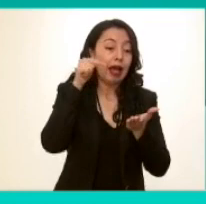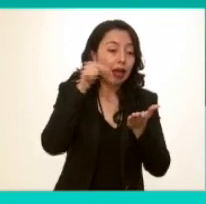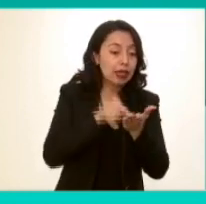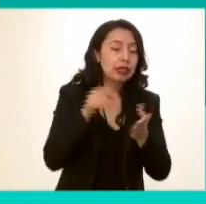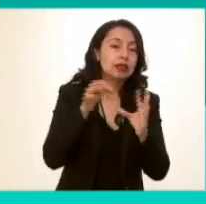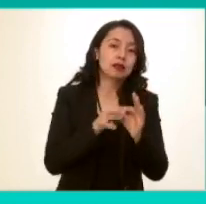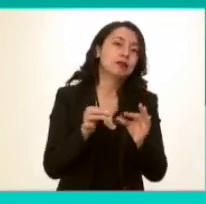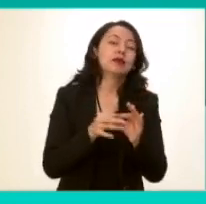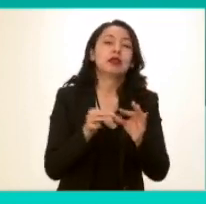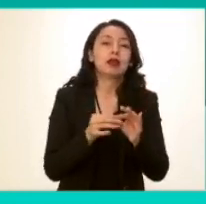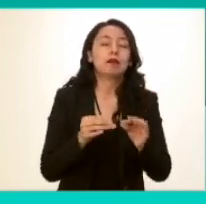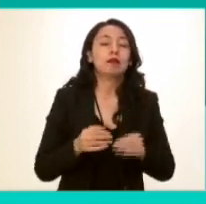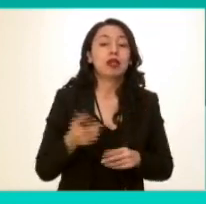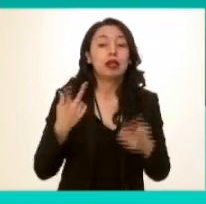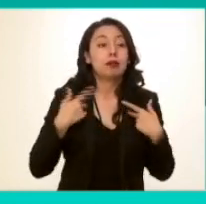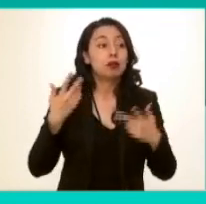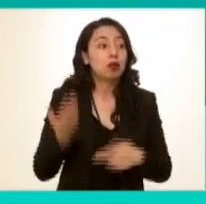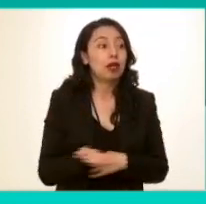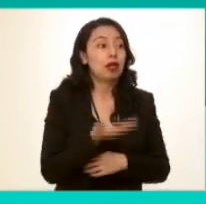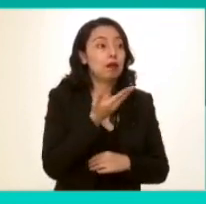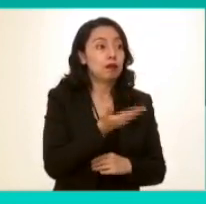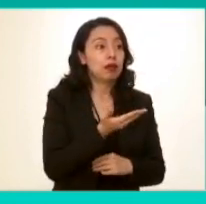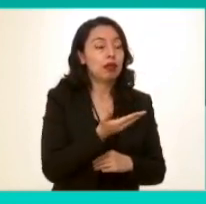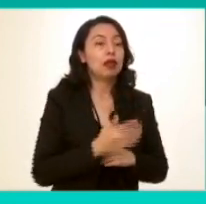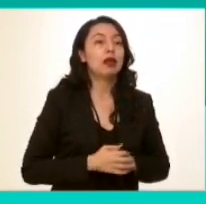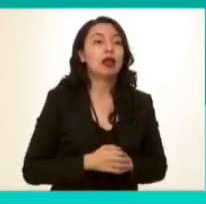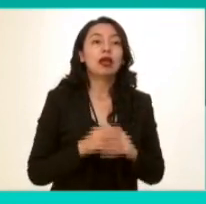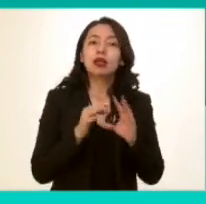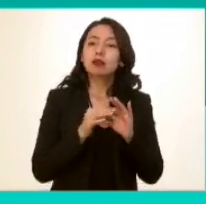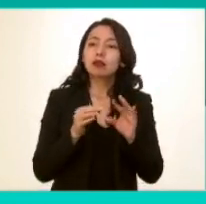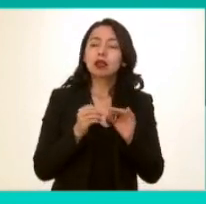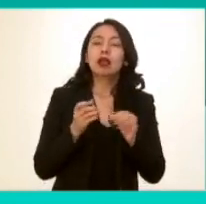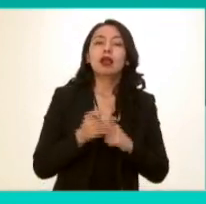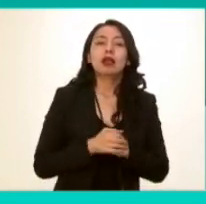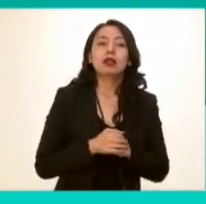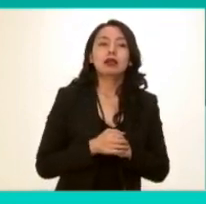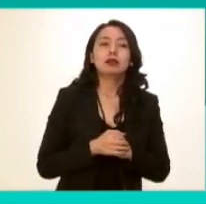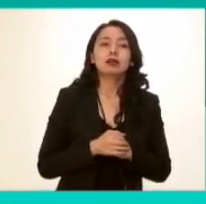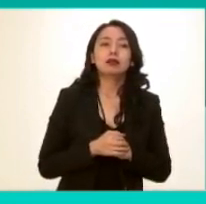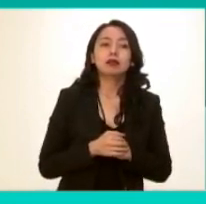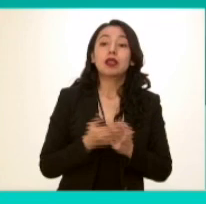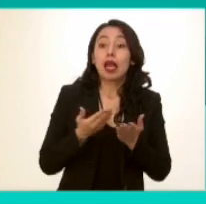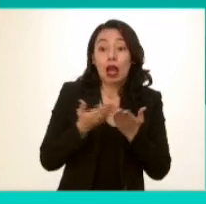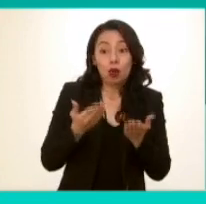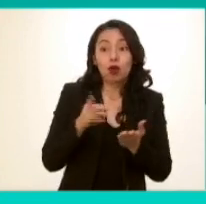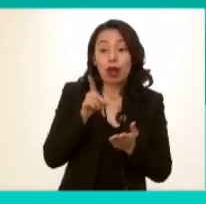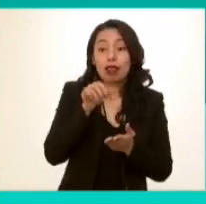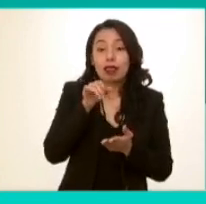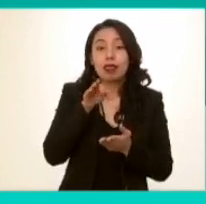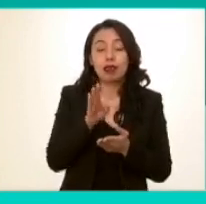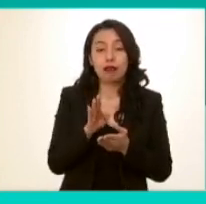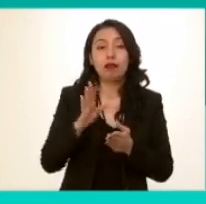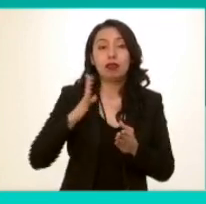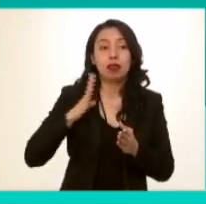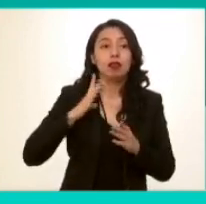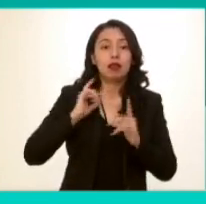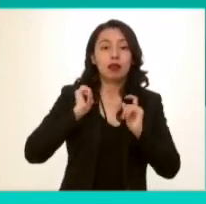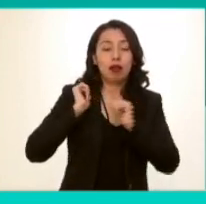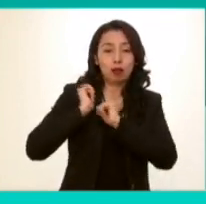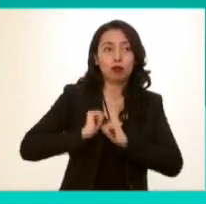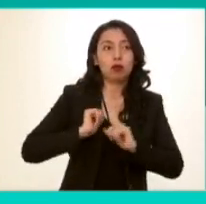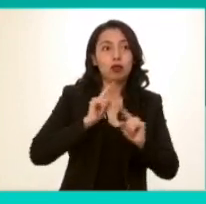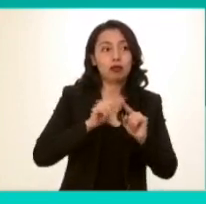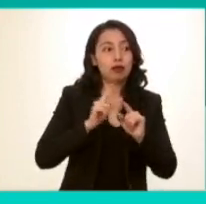jurídico el que pide la persona otorgó diversas facultades precisamente al DIF a fin de que proporcionar a